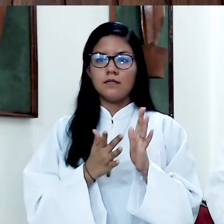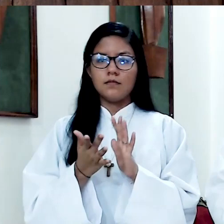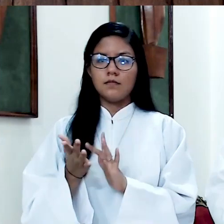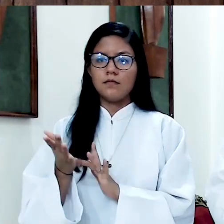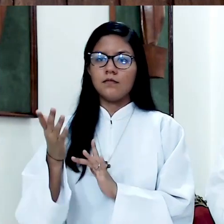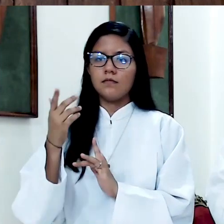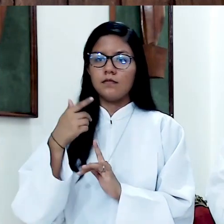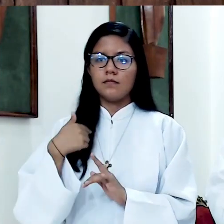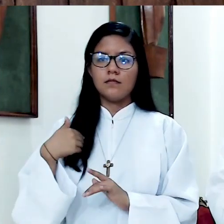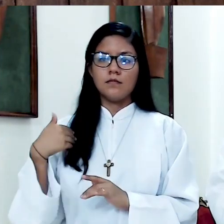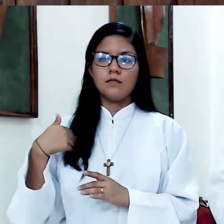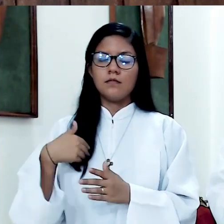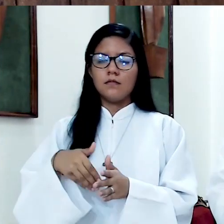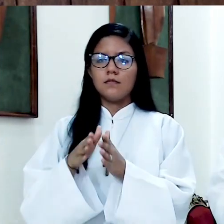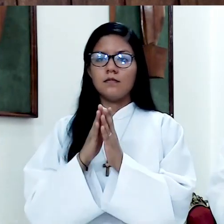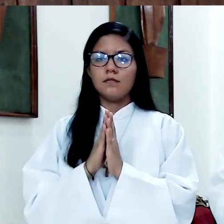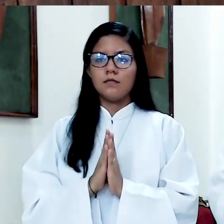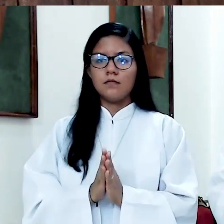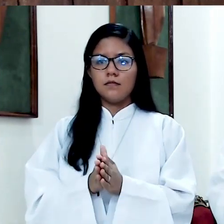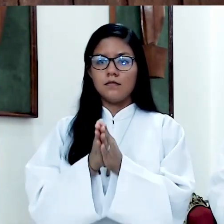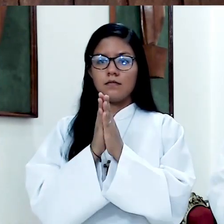Cristo, ten